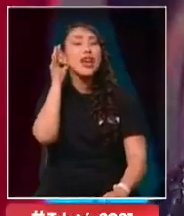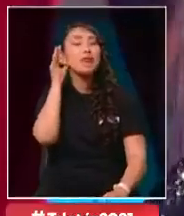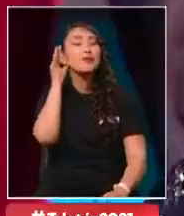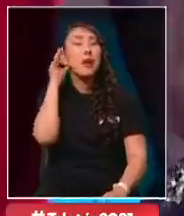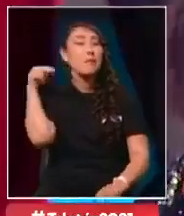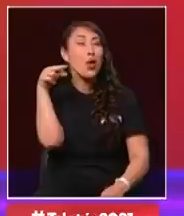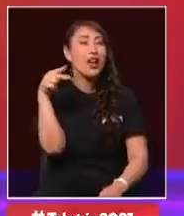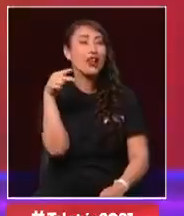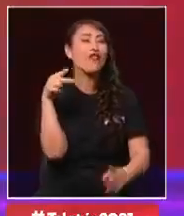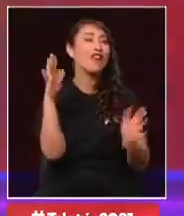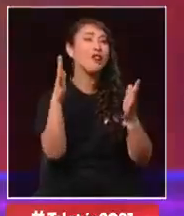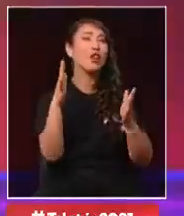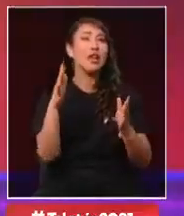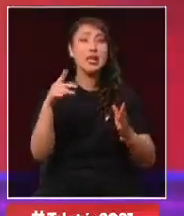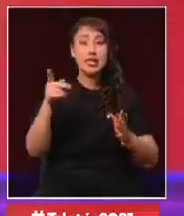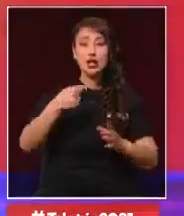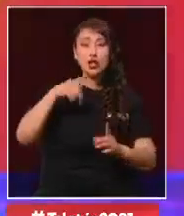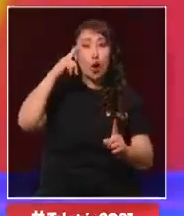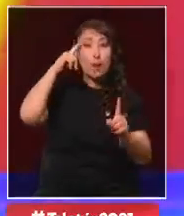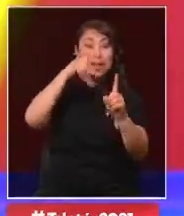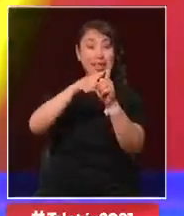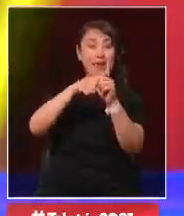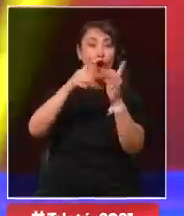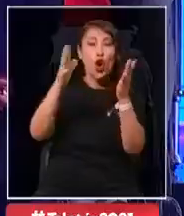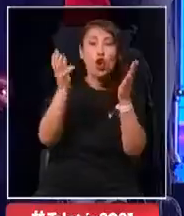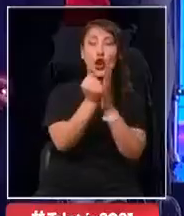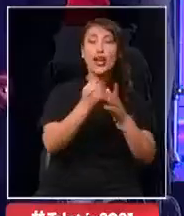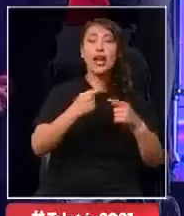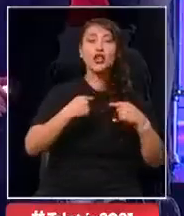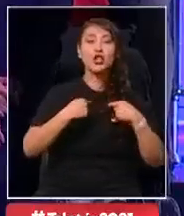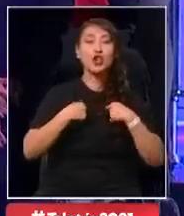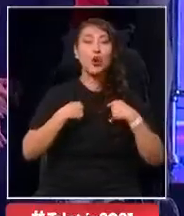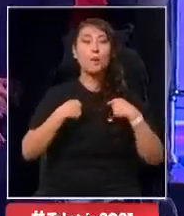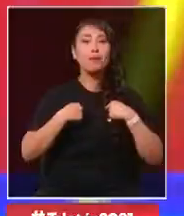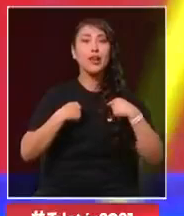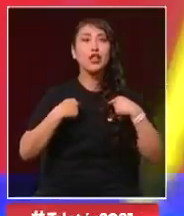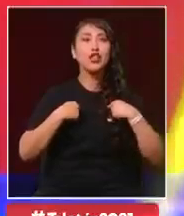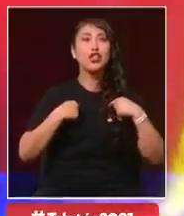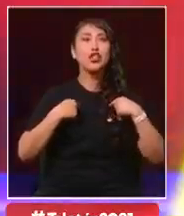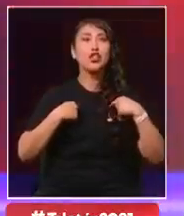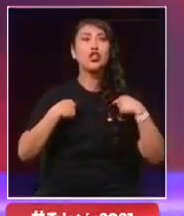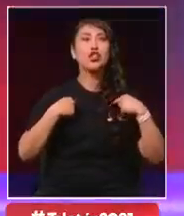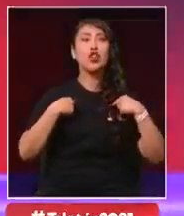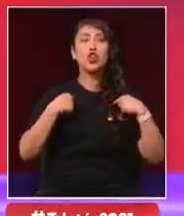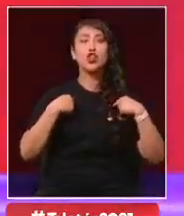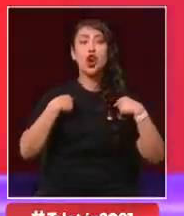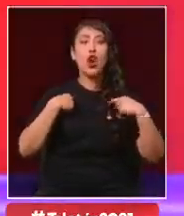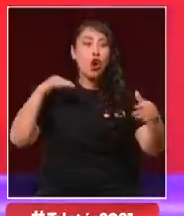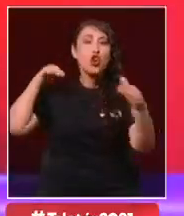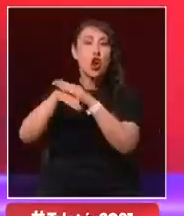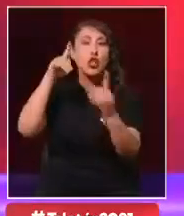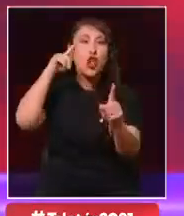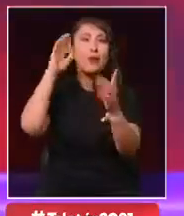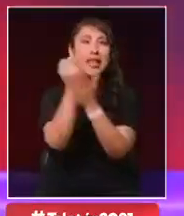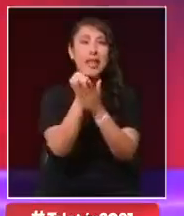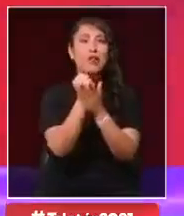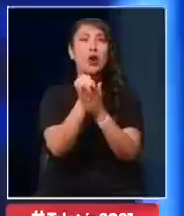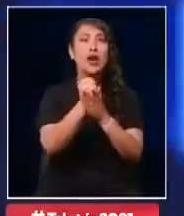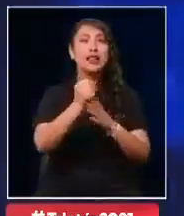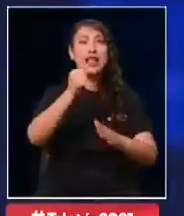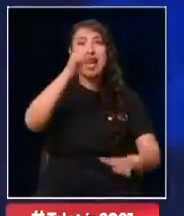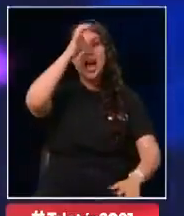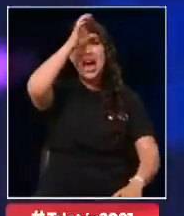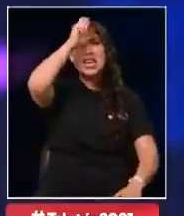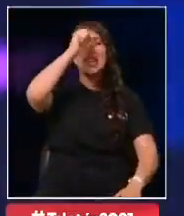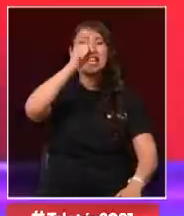Si llegamos a la meta, yo le a Brasil un gol yo le meta. Y Argentina